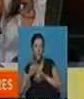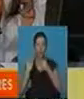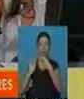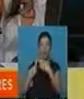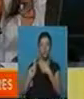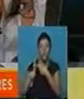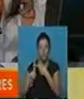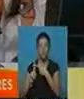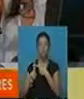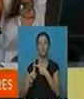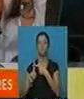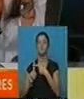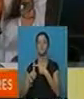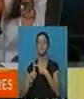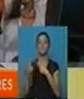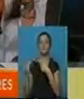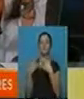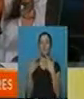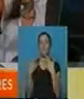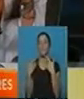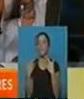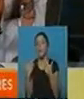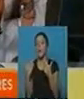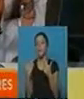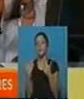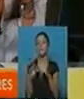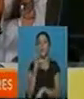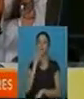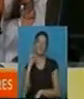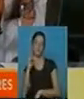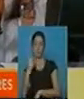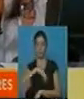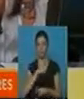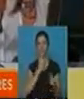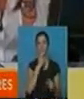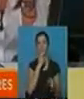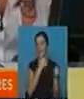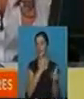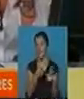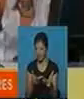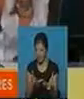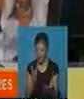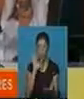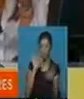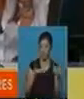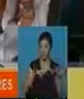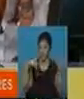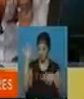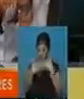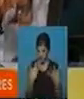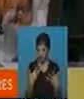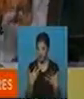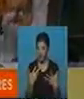contactos, pueden colocarse en el escenario o avisar que van a hacer una serie de actos violentos, etcétera.